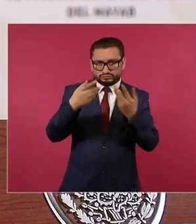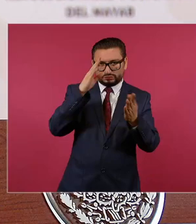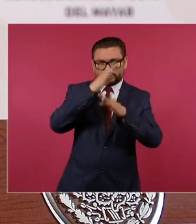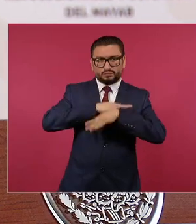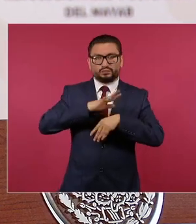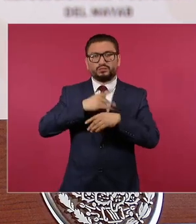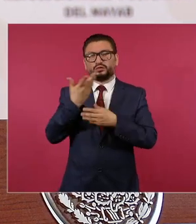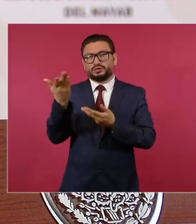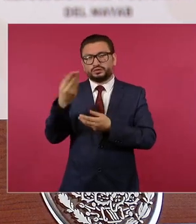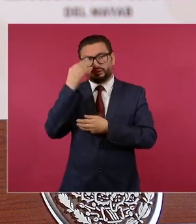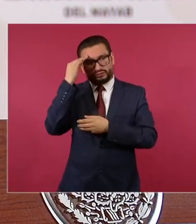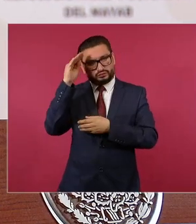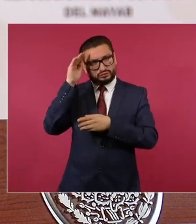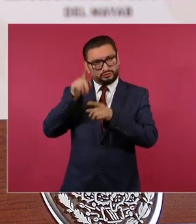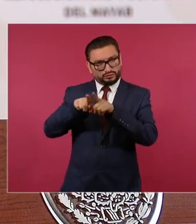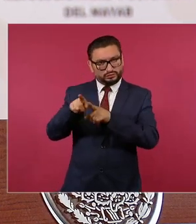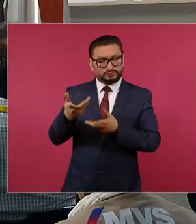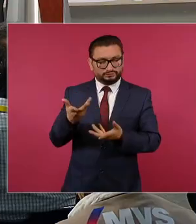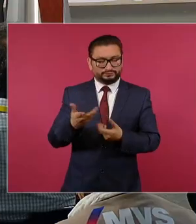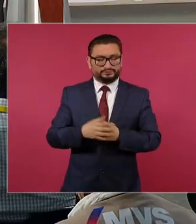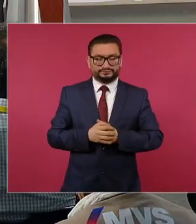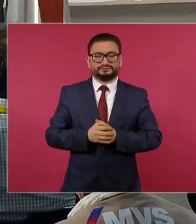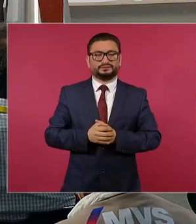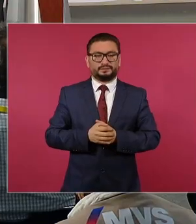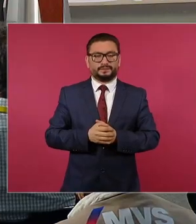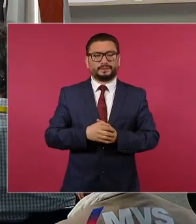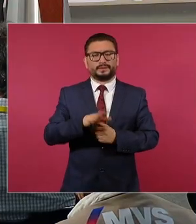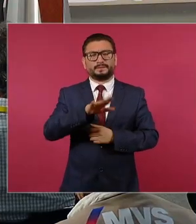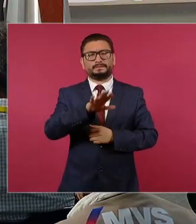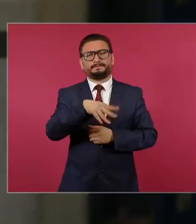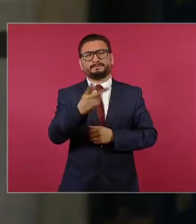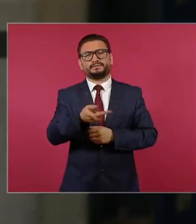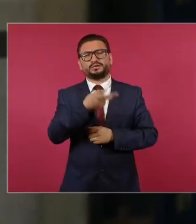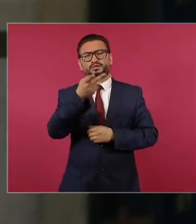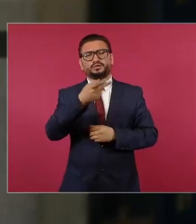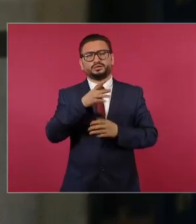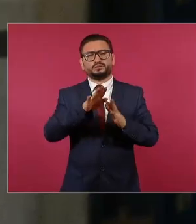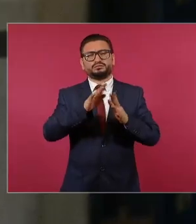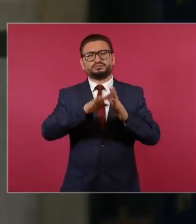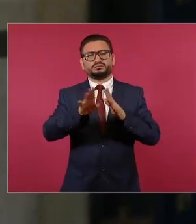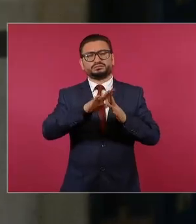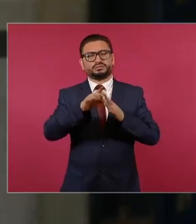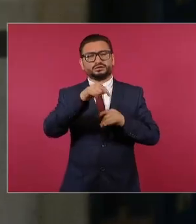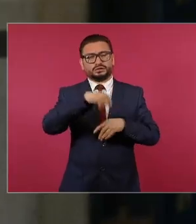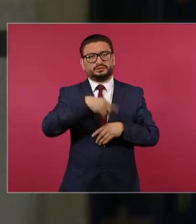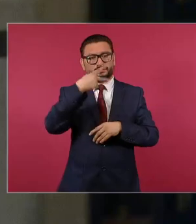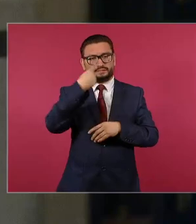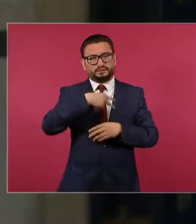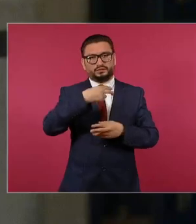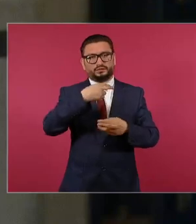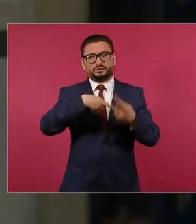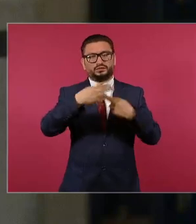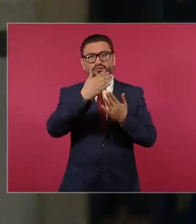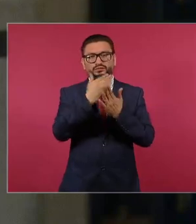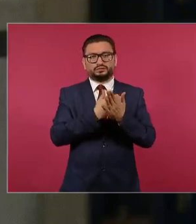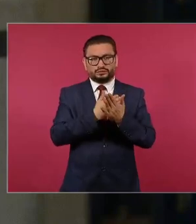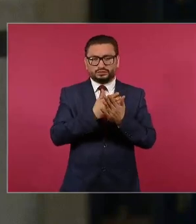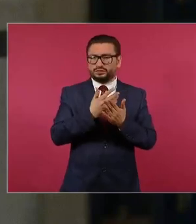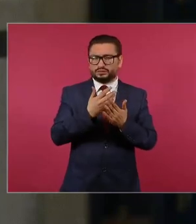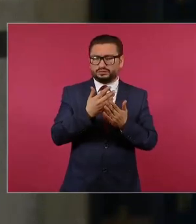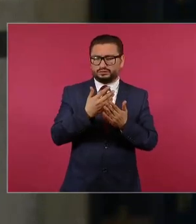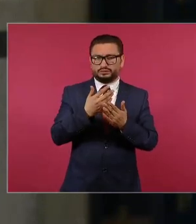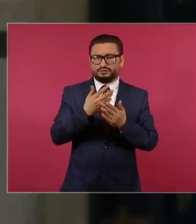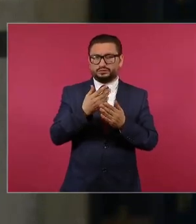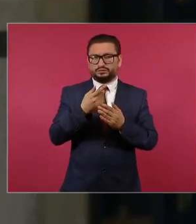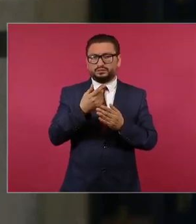hermanos cubanos. ¿Y por qué se han reducido tanto los retornos desde México cuando se han multiplicado